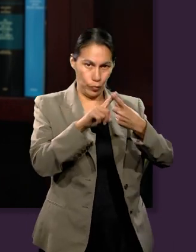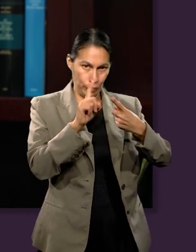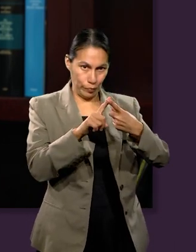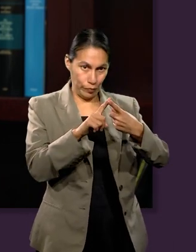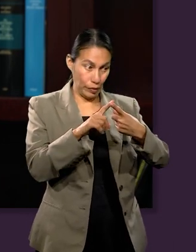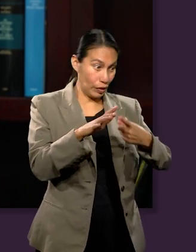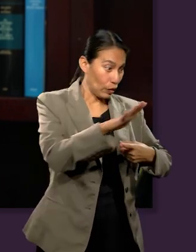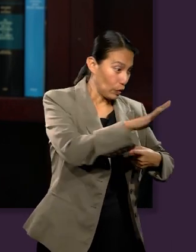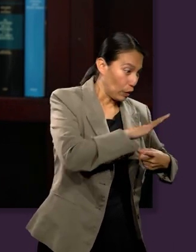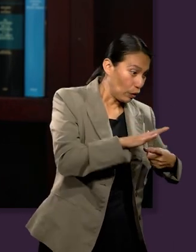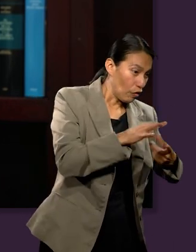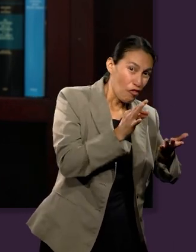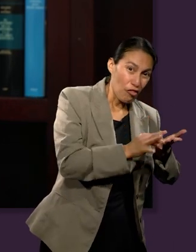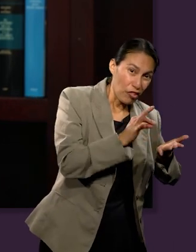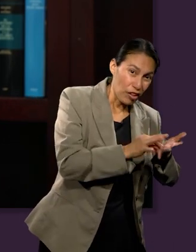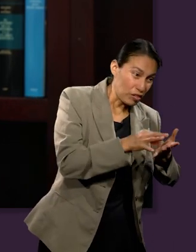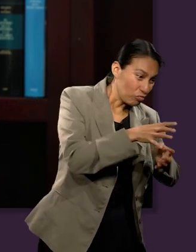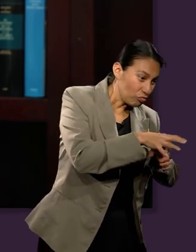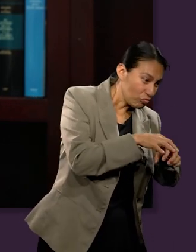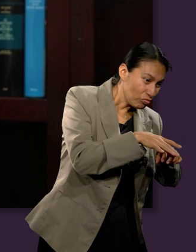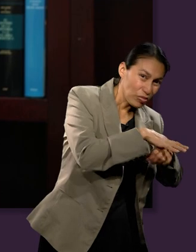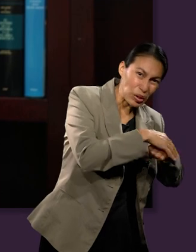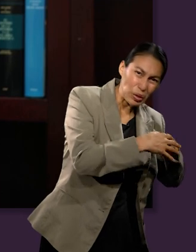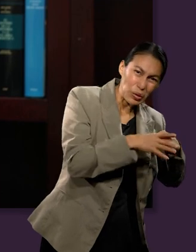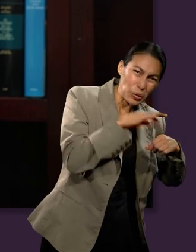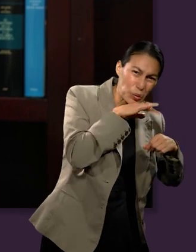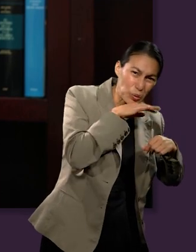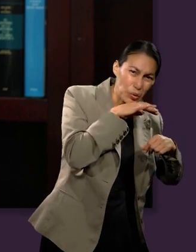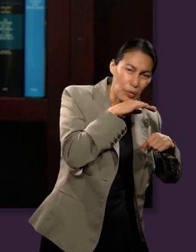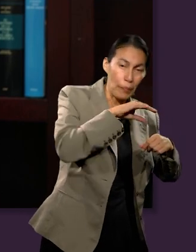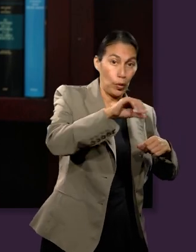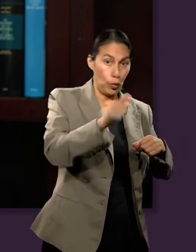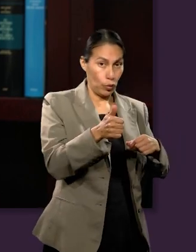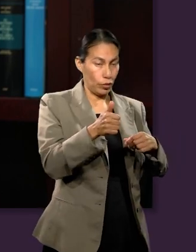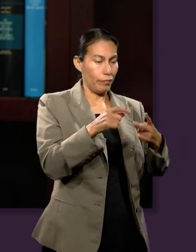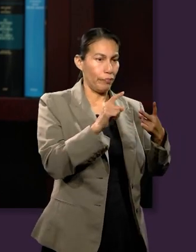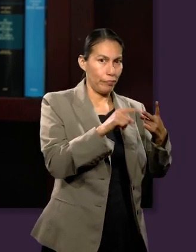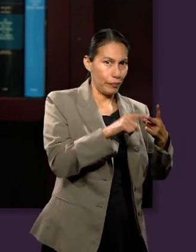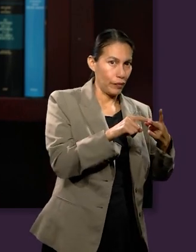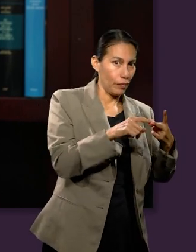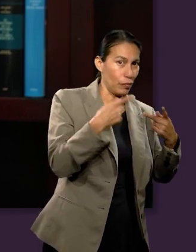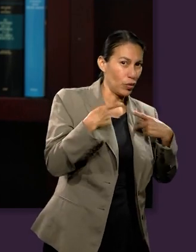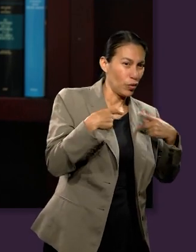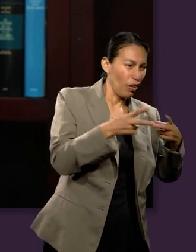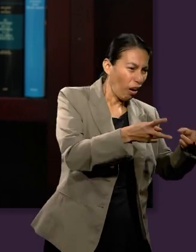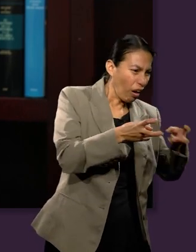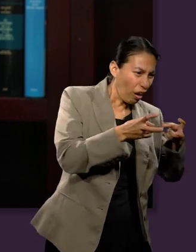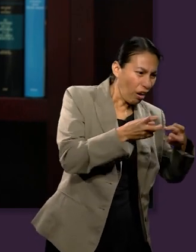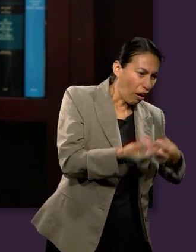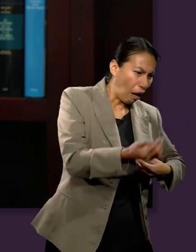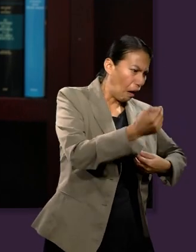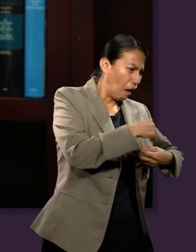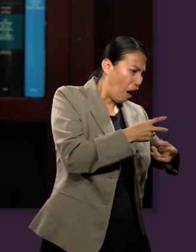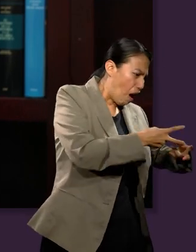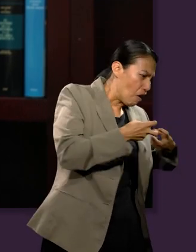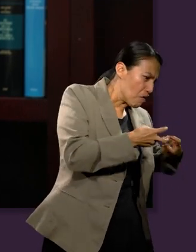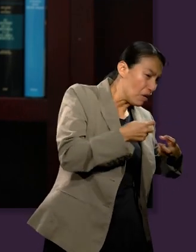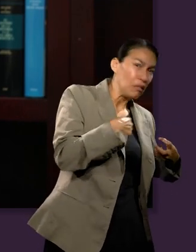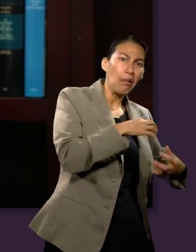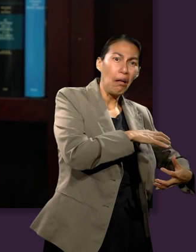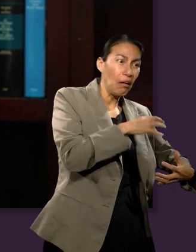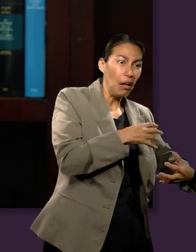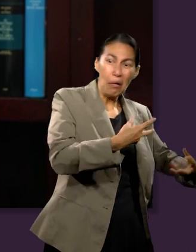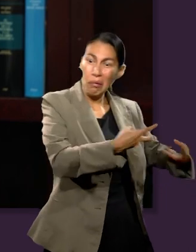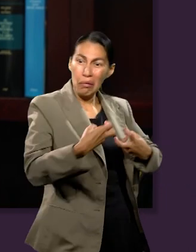por dos razones porque el orín corrompe Y en segundo lugar porque los ladrones van a entrar y van a